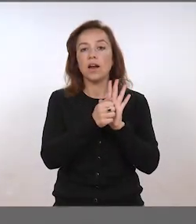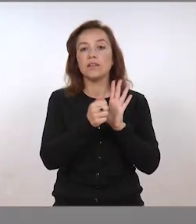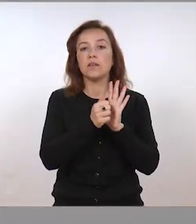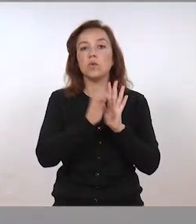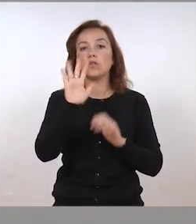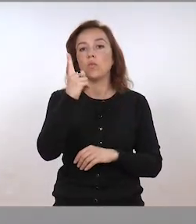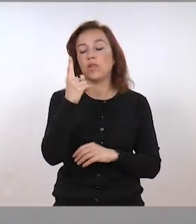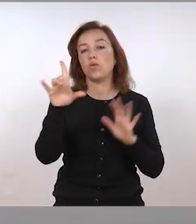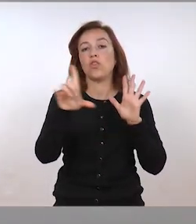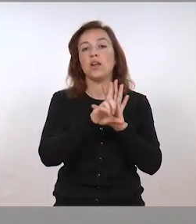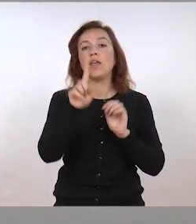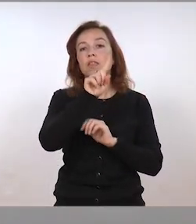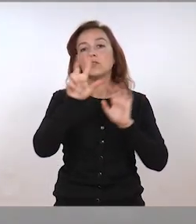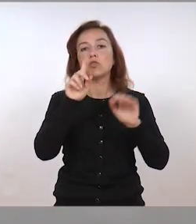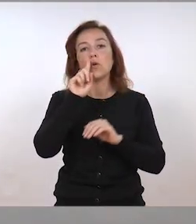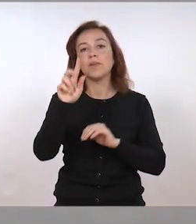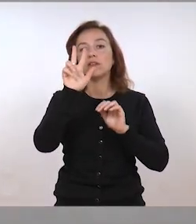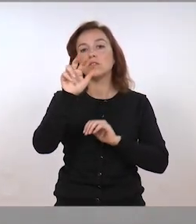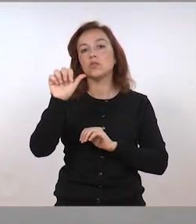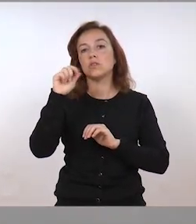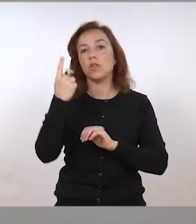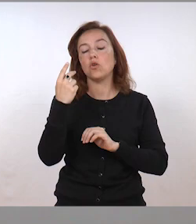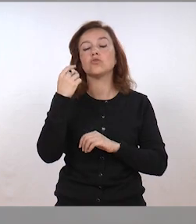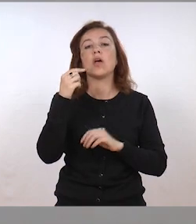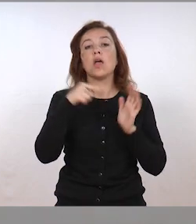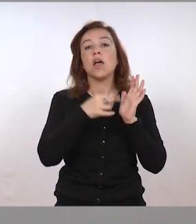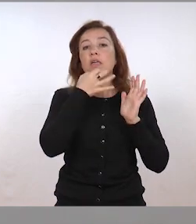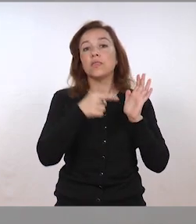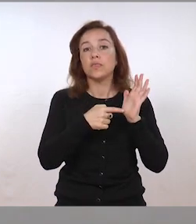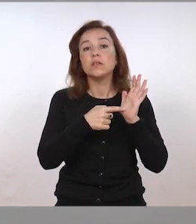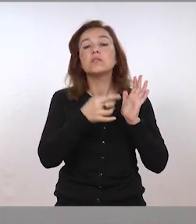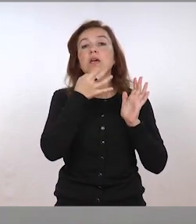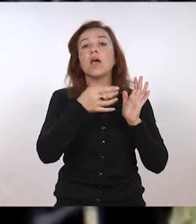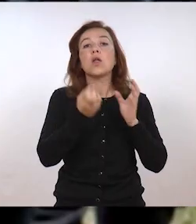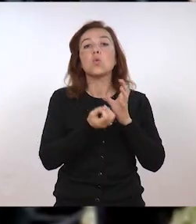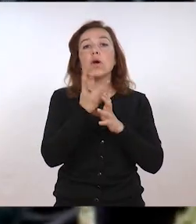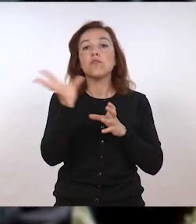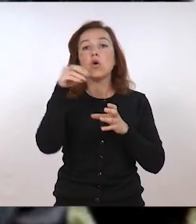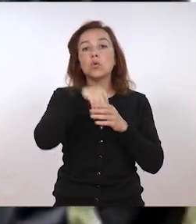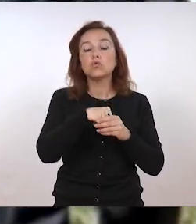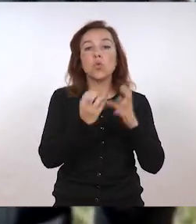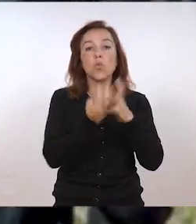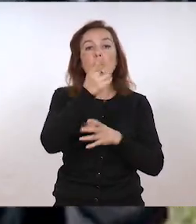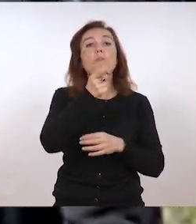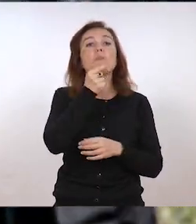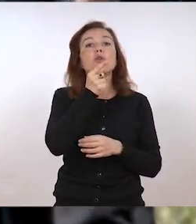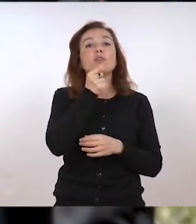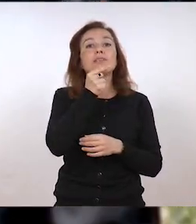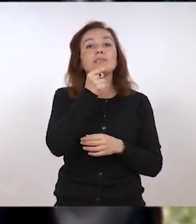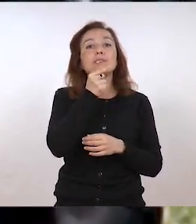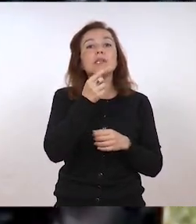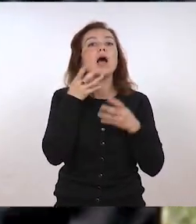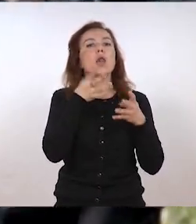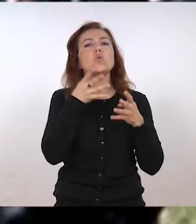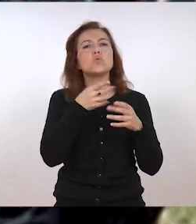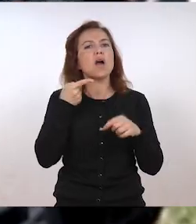El artículo 51 de la Ley 18.362 del año 2008 estableció la inclusión del personal policial afectado a la